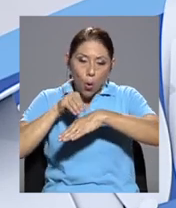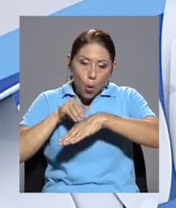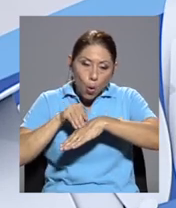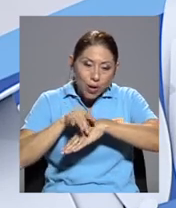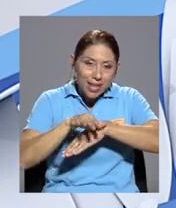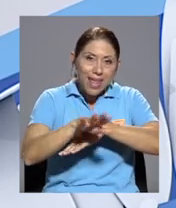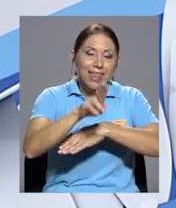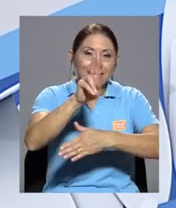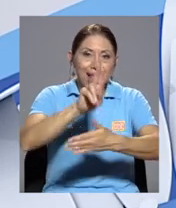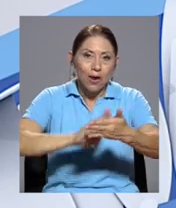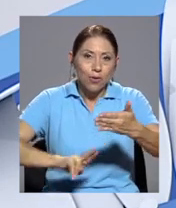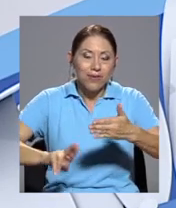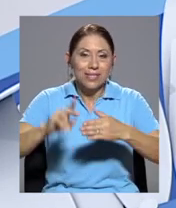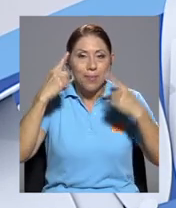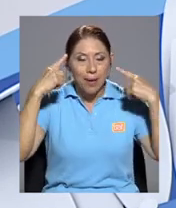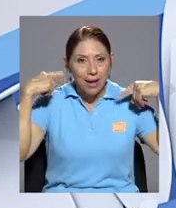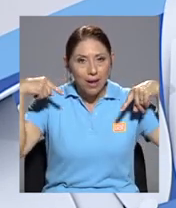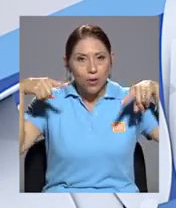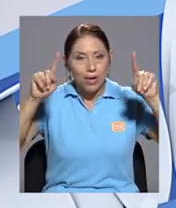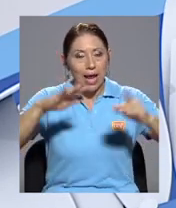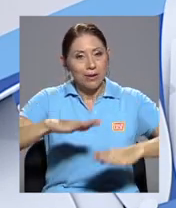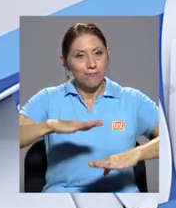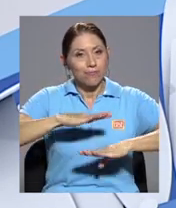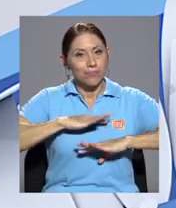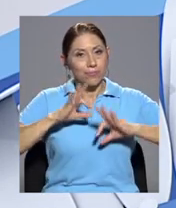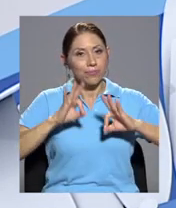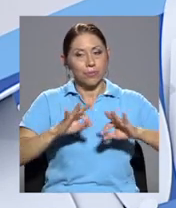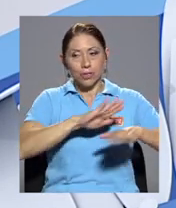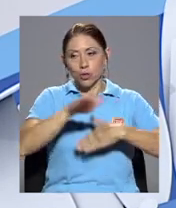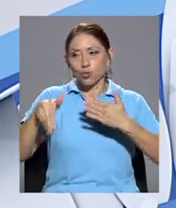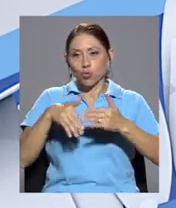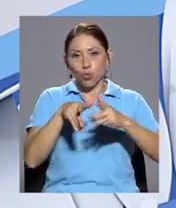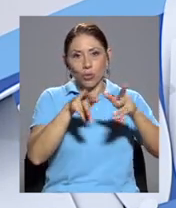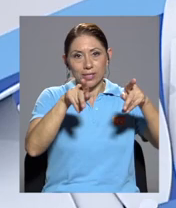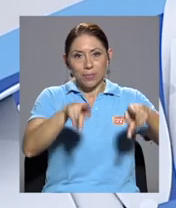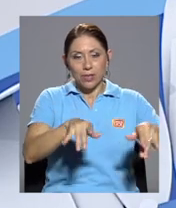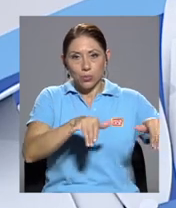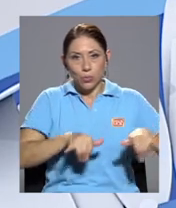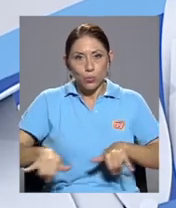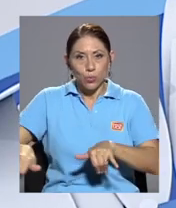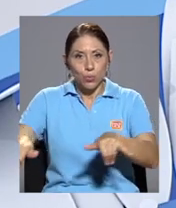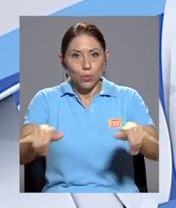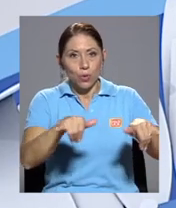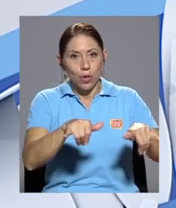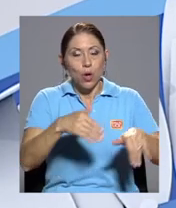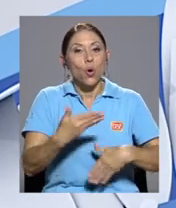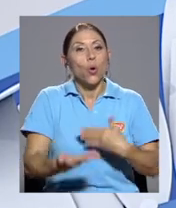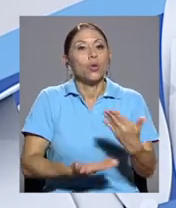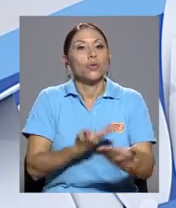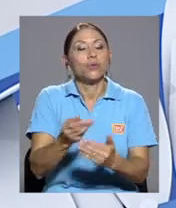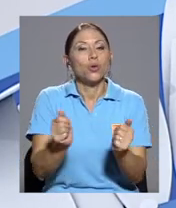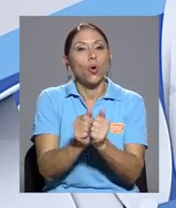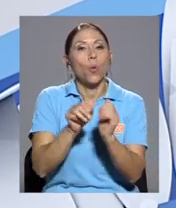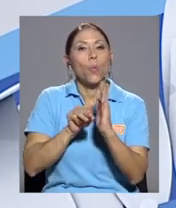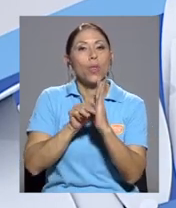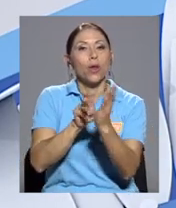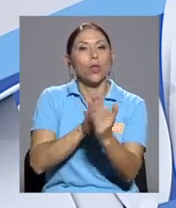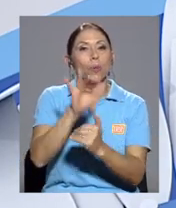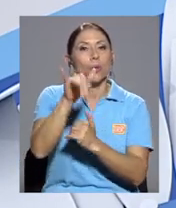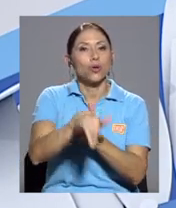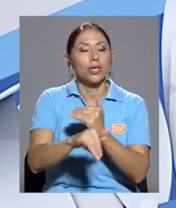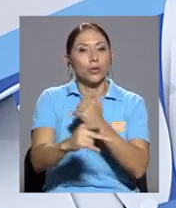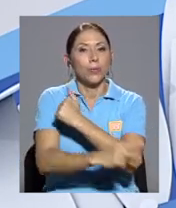a la consecución del bien común y a su contribución con el modelo de proyecto país que queremos